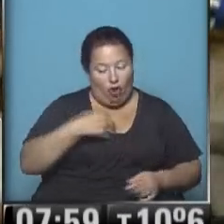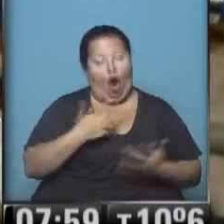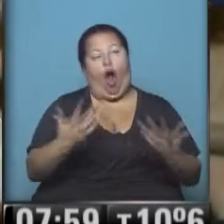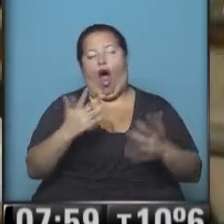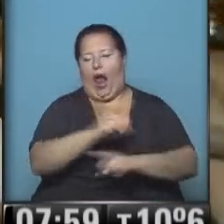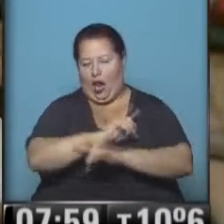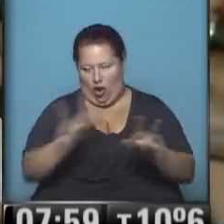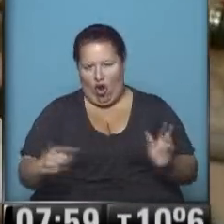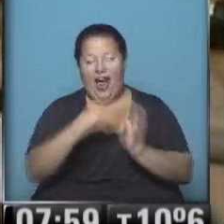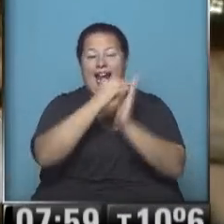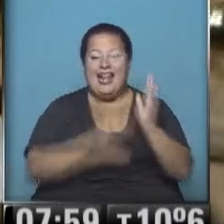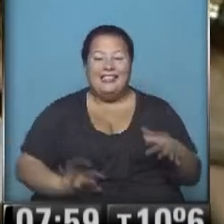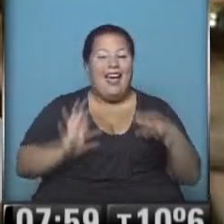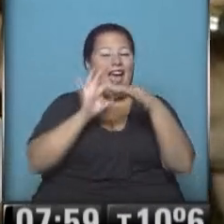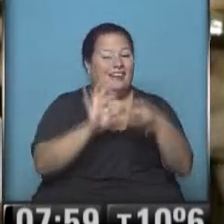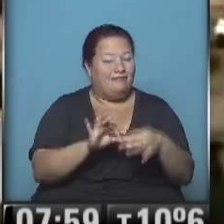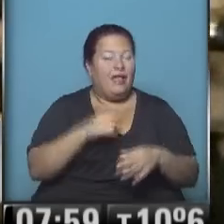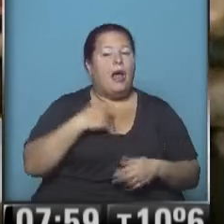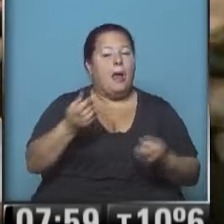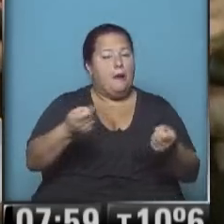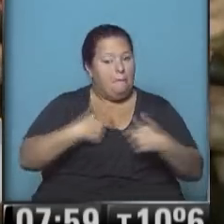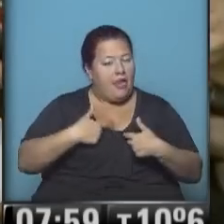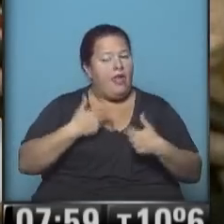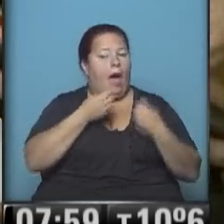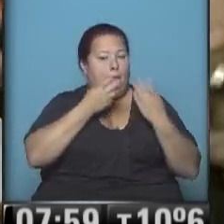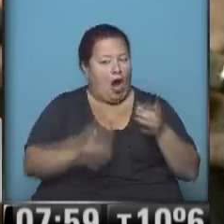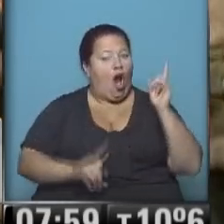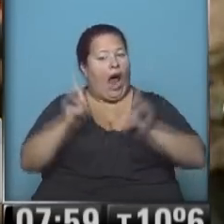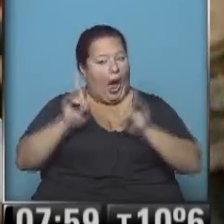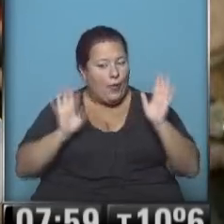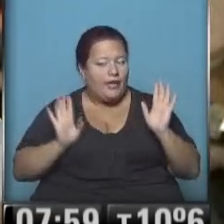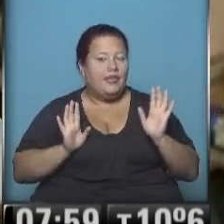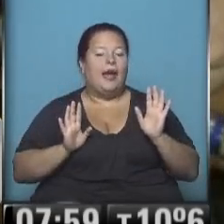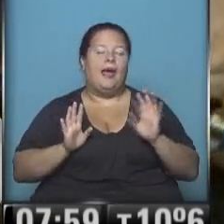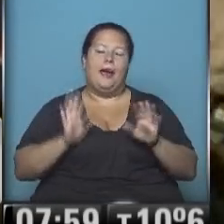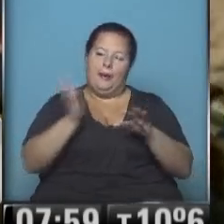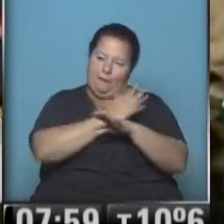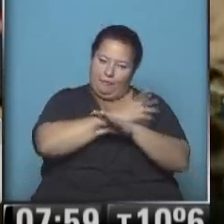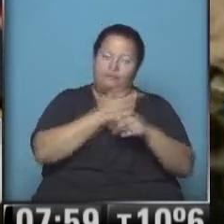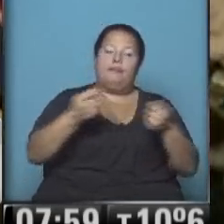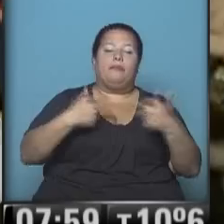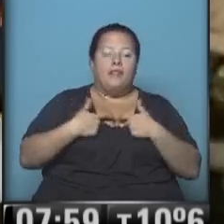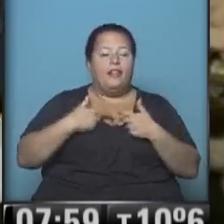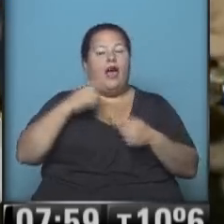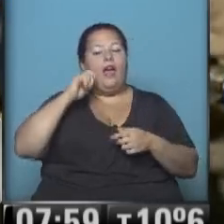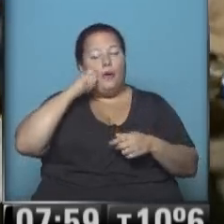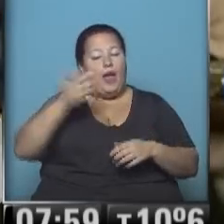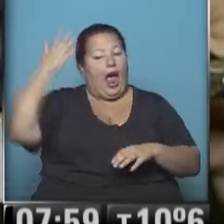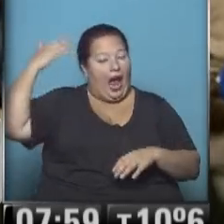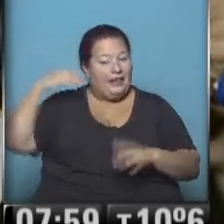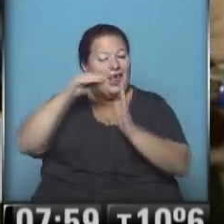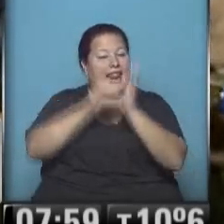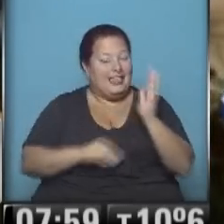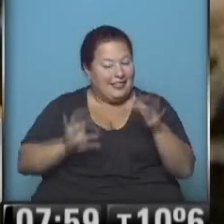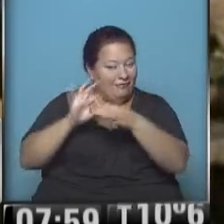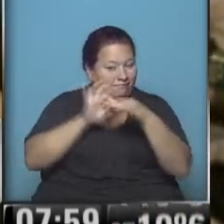deseo que no. Las listas de unidades, aunque me han beneficiado en alguna oportunidad, empecemos por el principio, me han beneficiado en algún momento la lista de